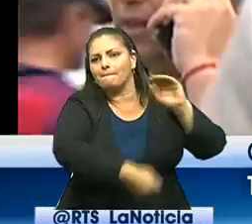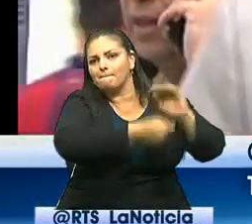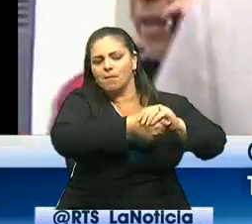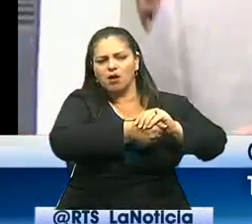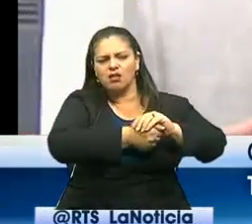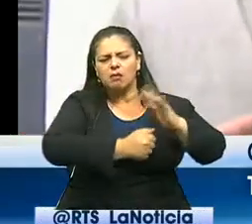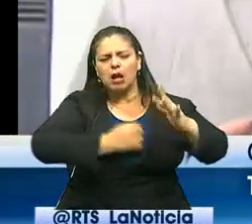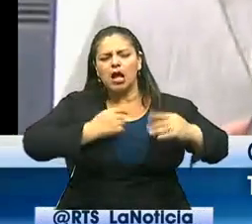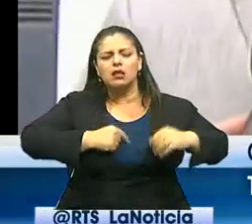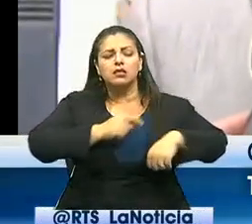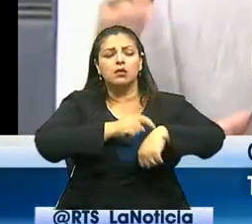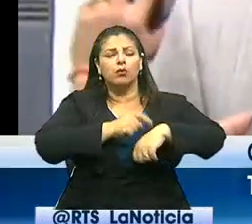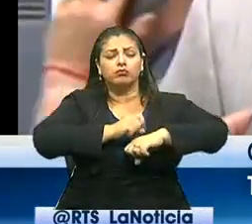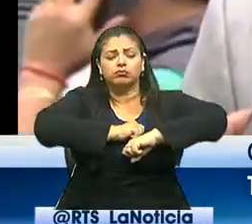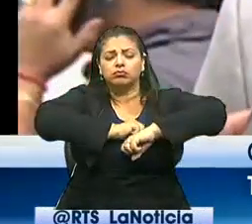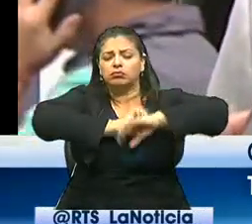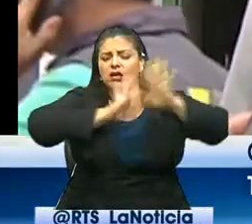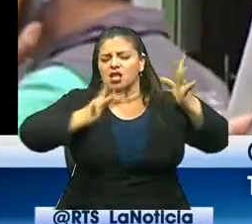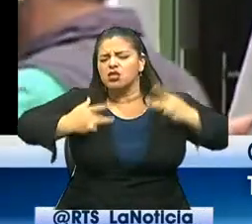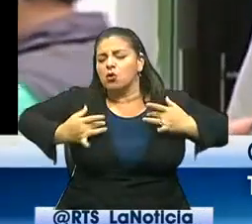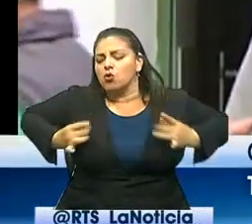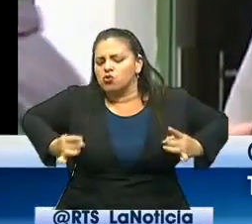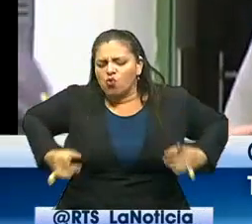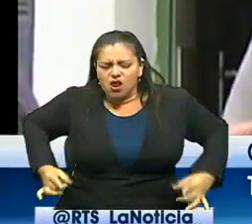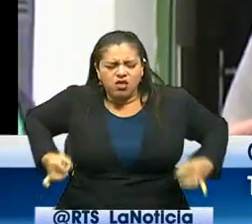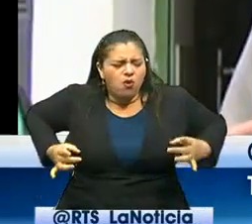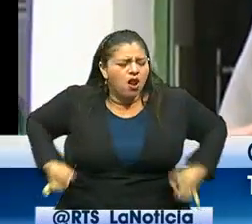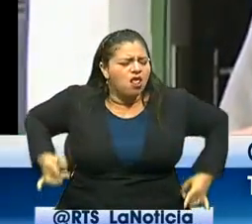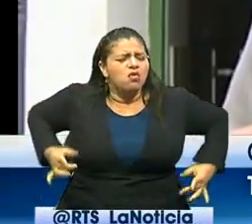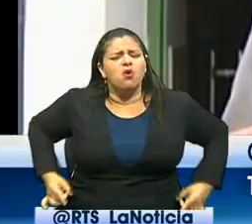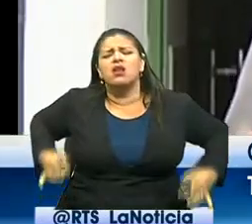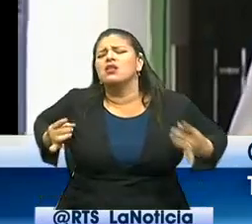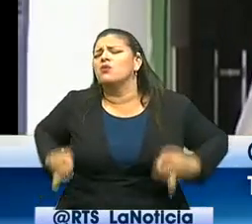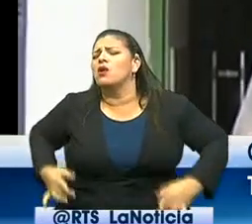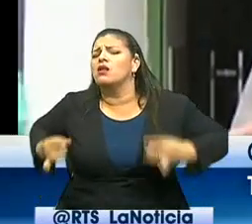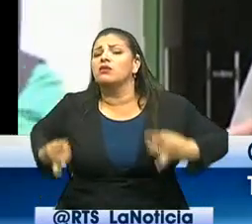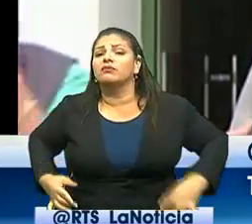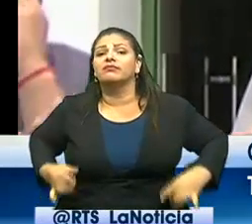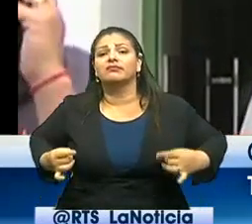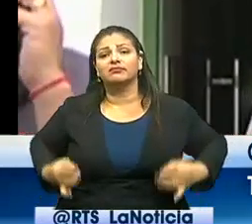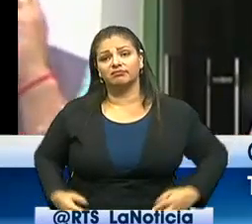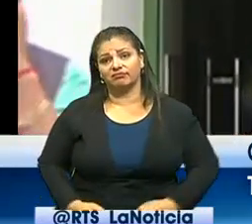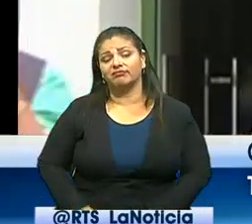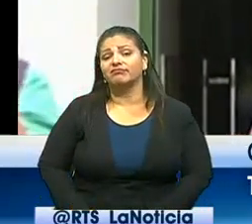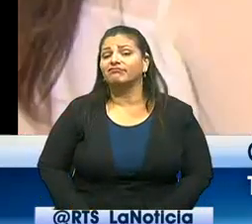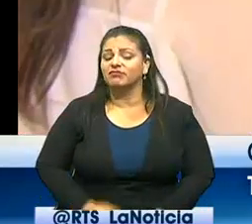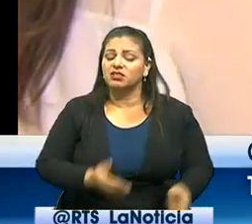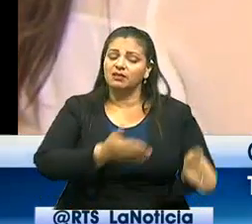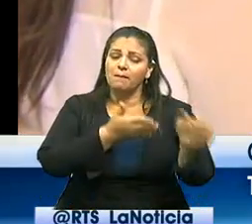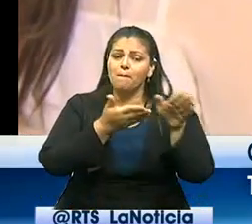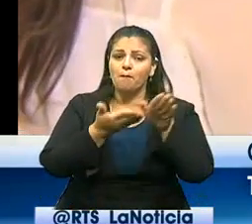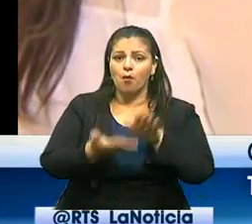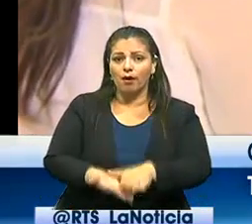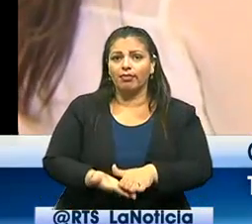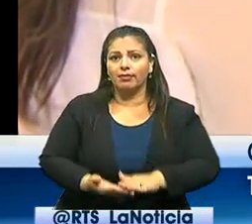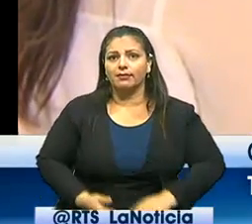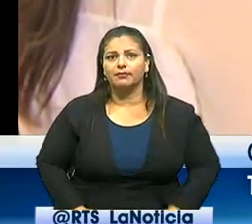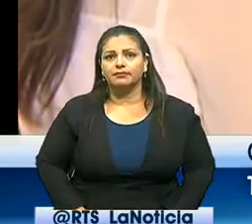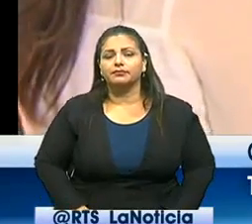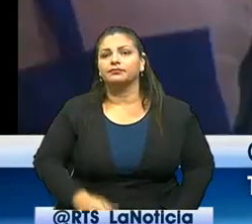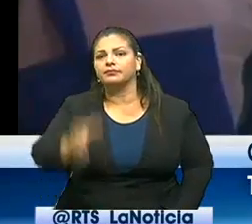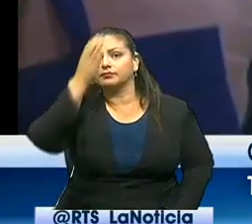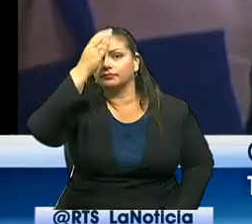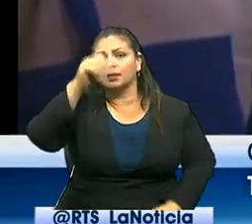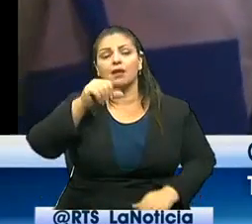historia clínica al establecimiento, no cuenta con historia clínica, parece que la fiscalía ha tomado procedimiento. La administradora de la Casa de